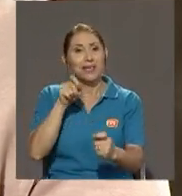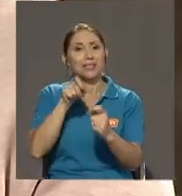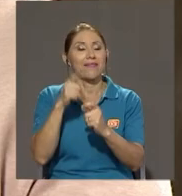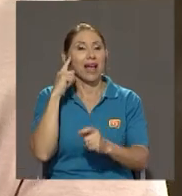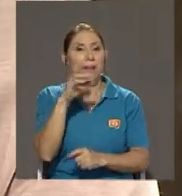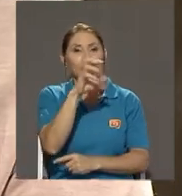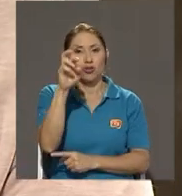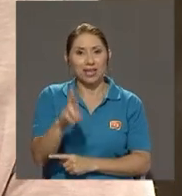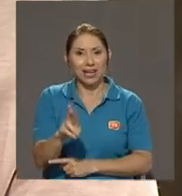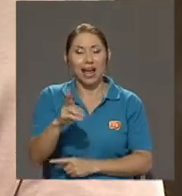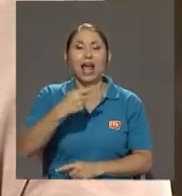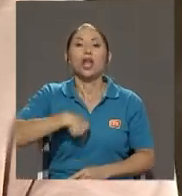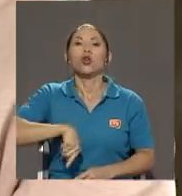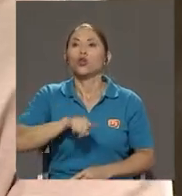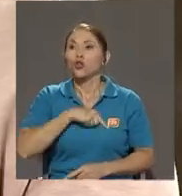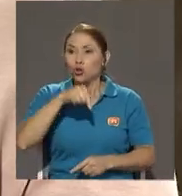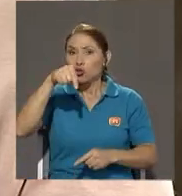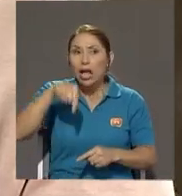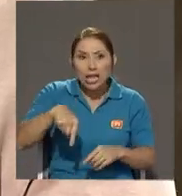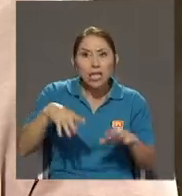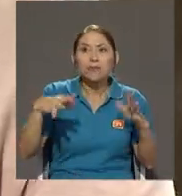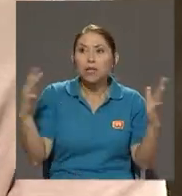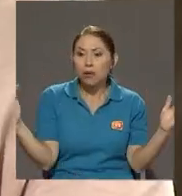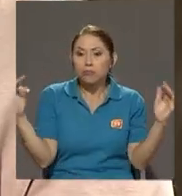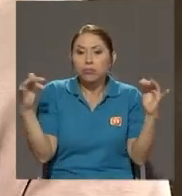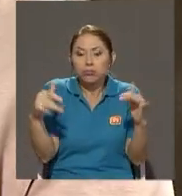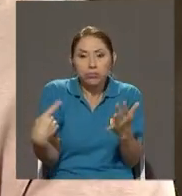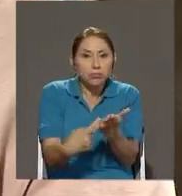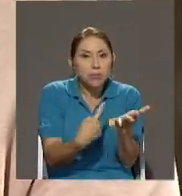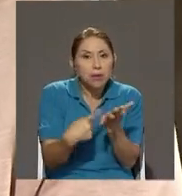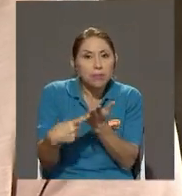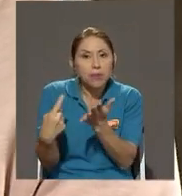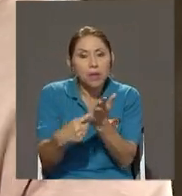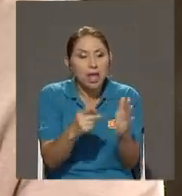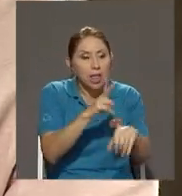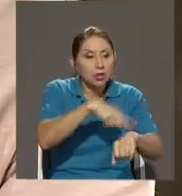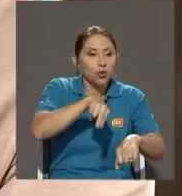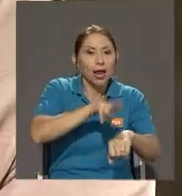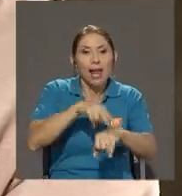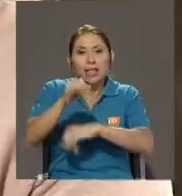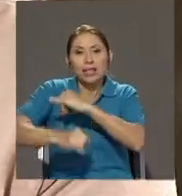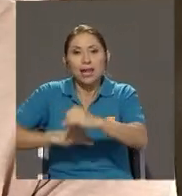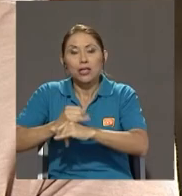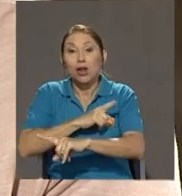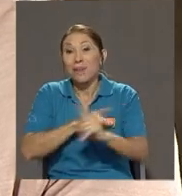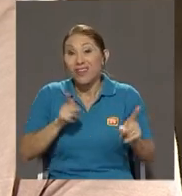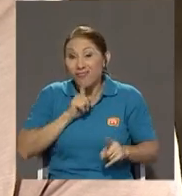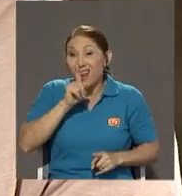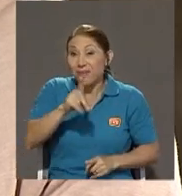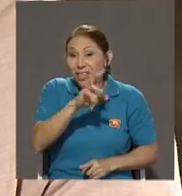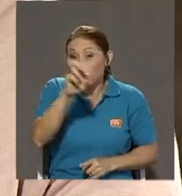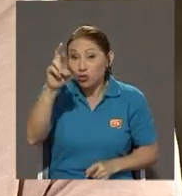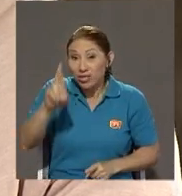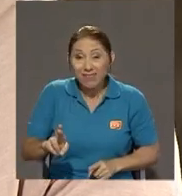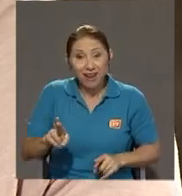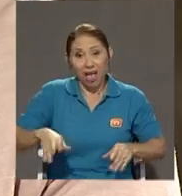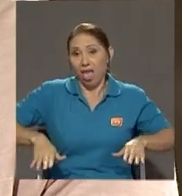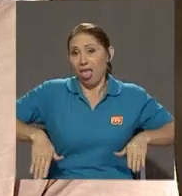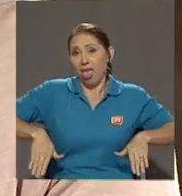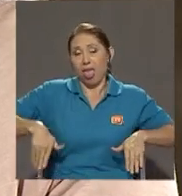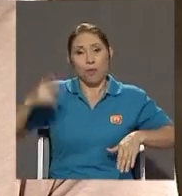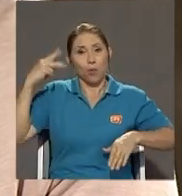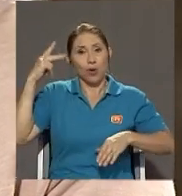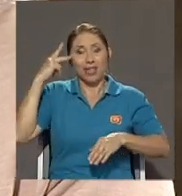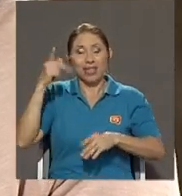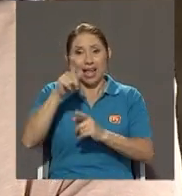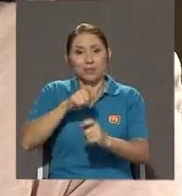Costa Rica. O sea, hemos sido sede de la discusión nacional, internacional, pero no es que Costa Rica ha implementado una política